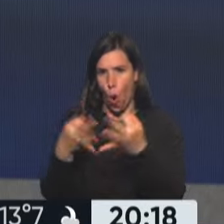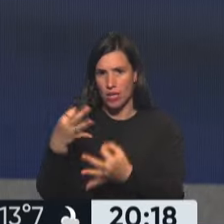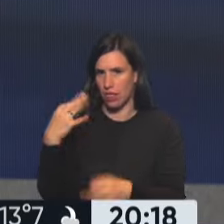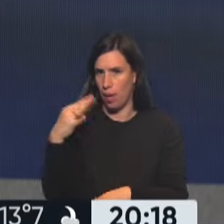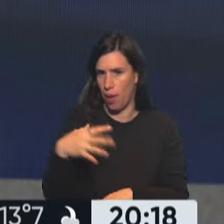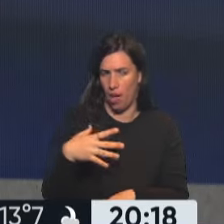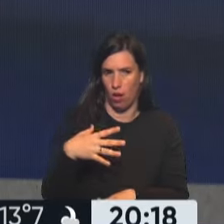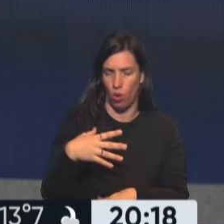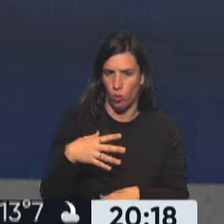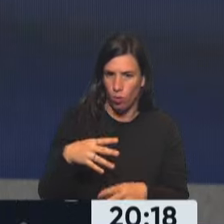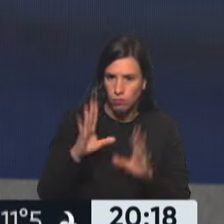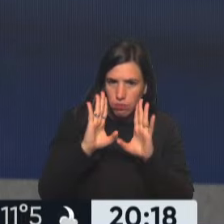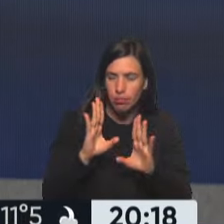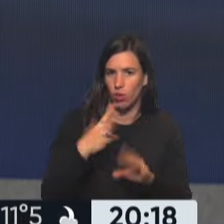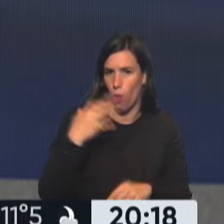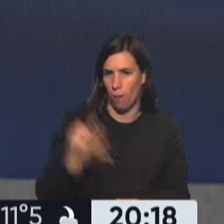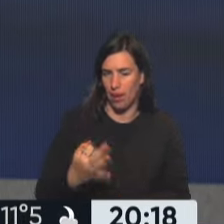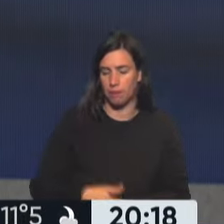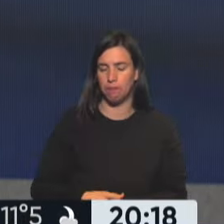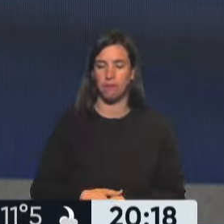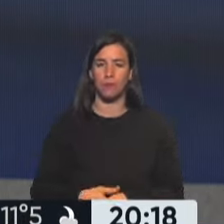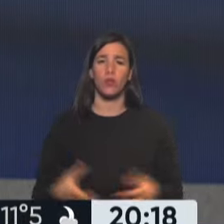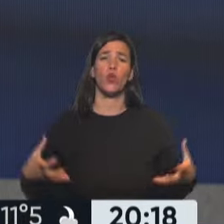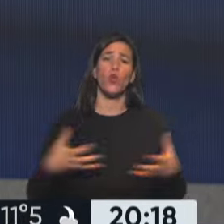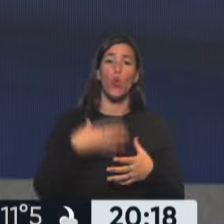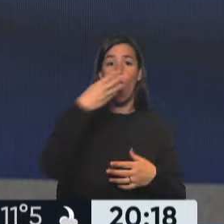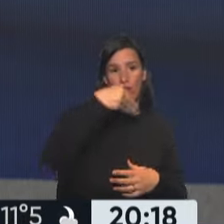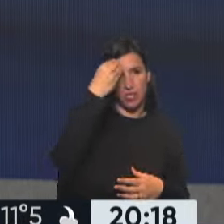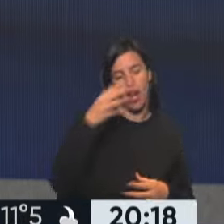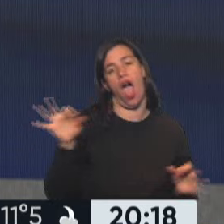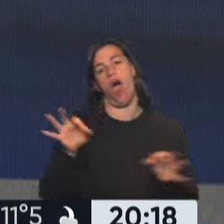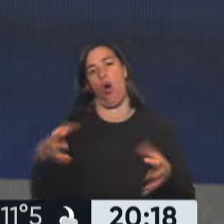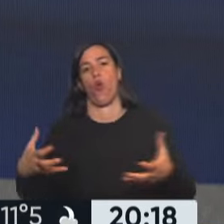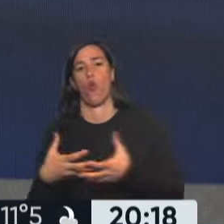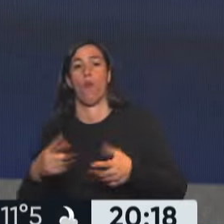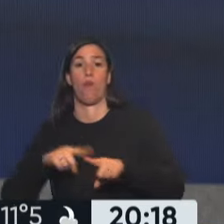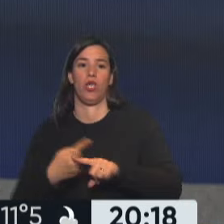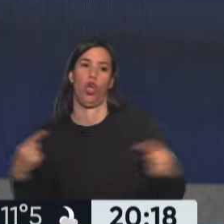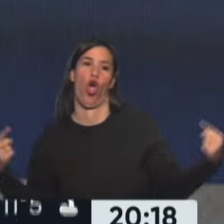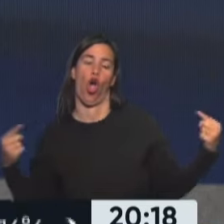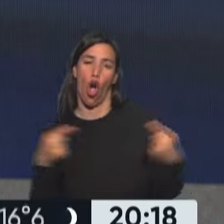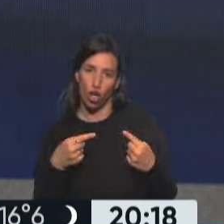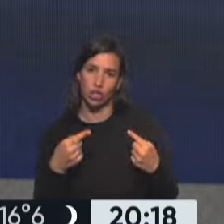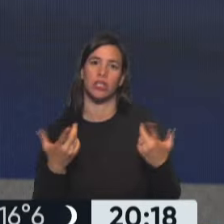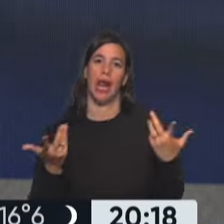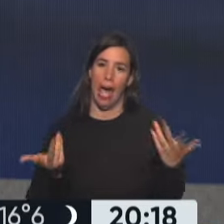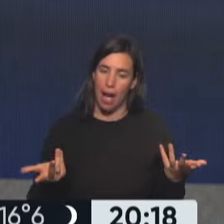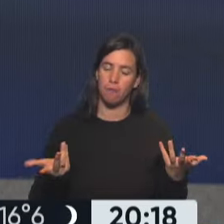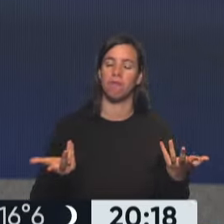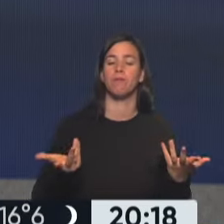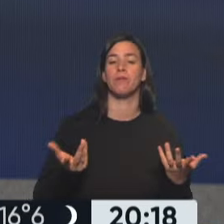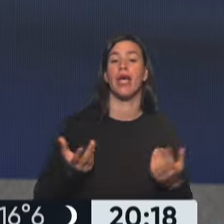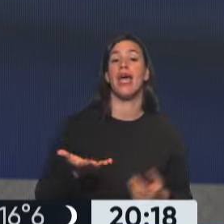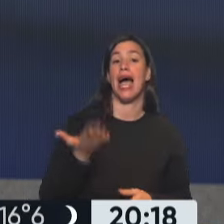a ver ha pasado hoy mucho en el oficialismo también en la oposición en términos claro políticos la reunión de ayer un nuevo